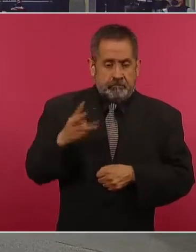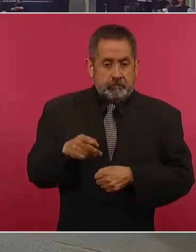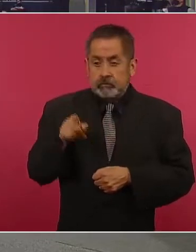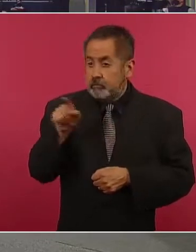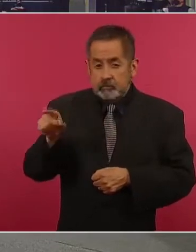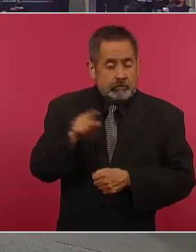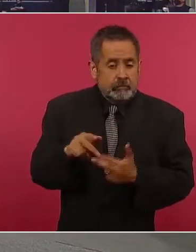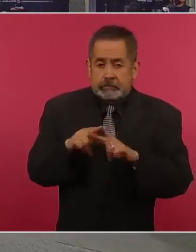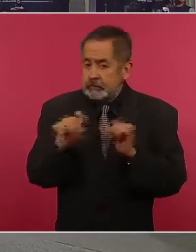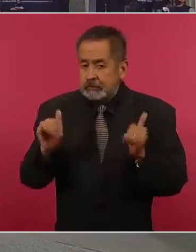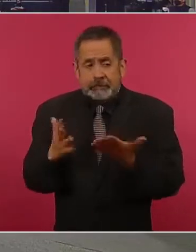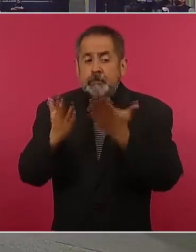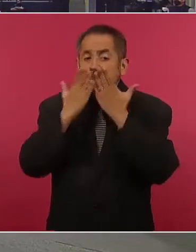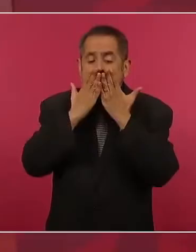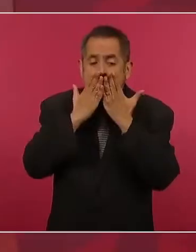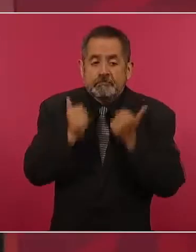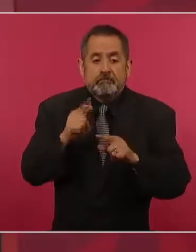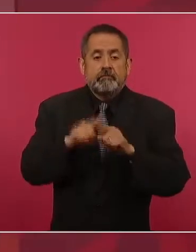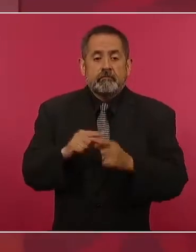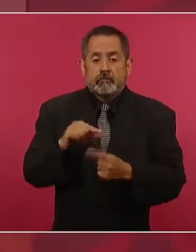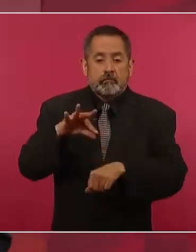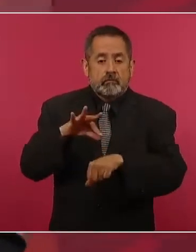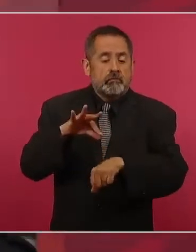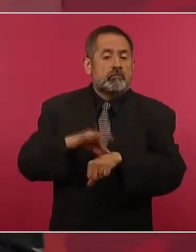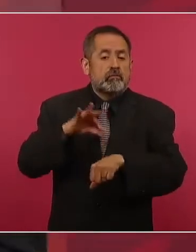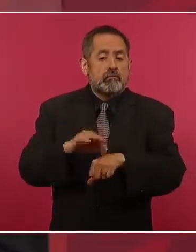de los 3 había pediatra.